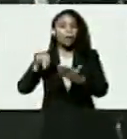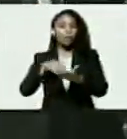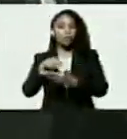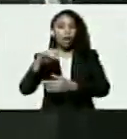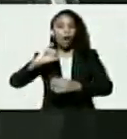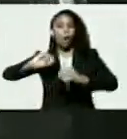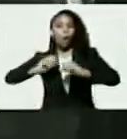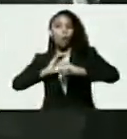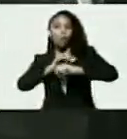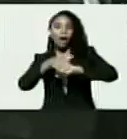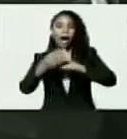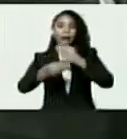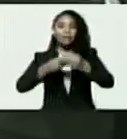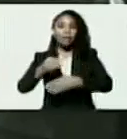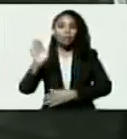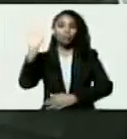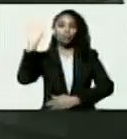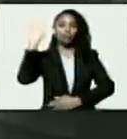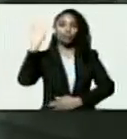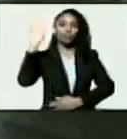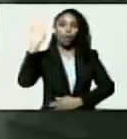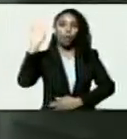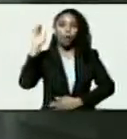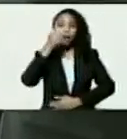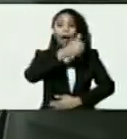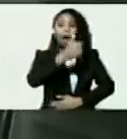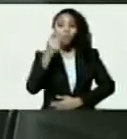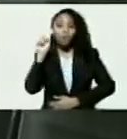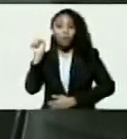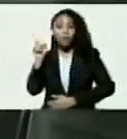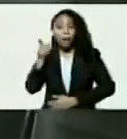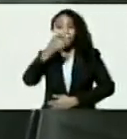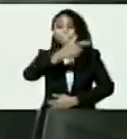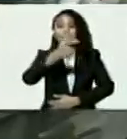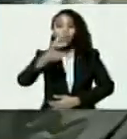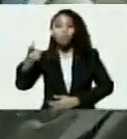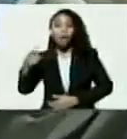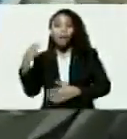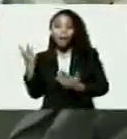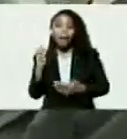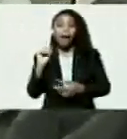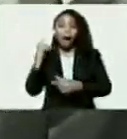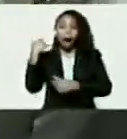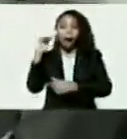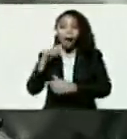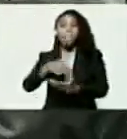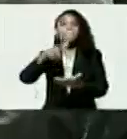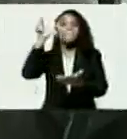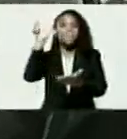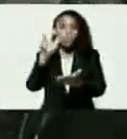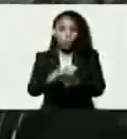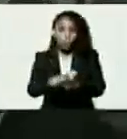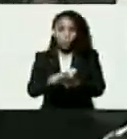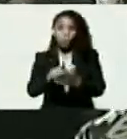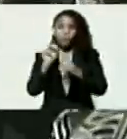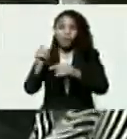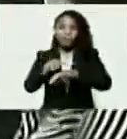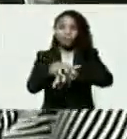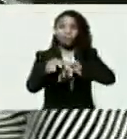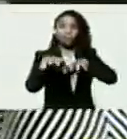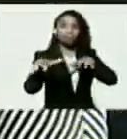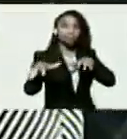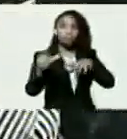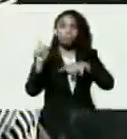Rodríguez, a hacer su juramentación de cada uno de estos ciudadanos y ciudadanas que contó con la aprobación de la mayoría